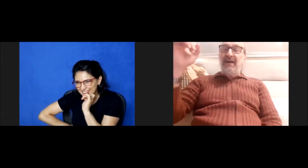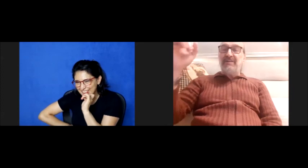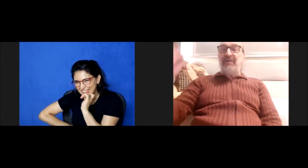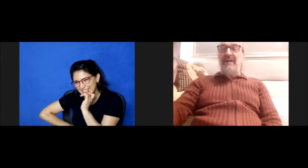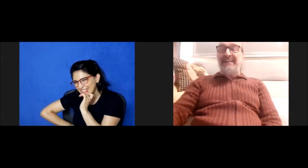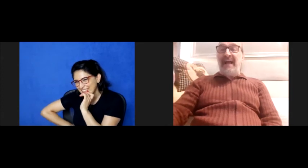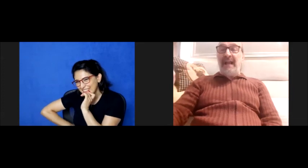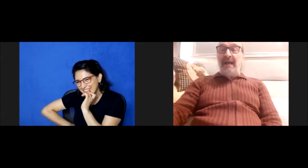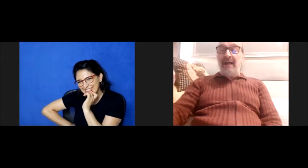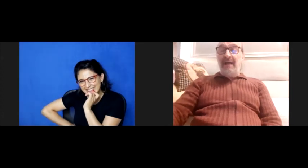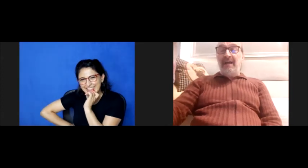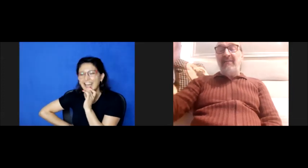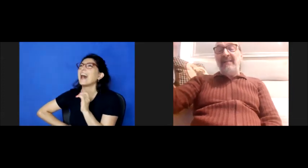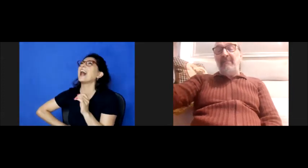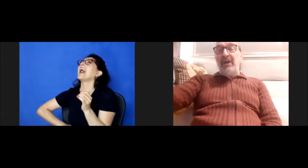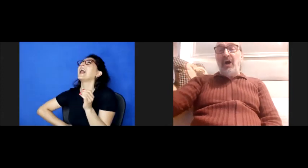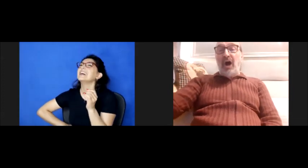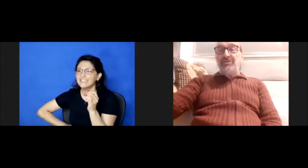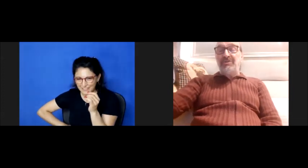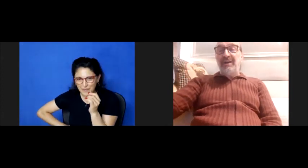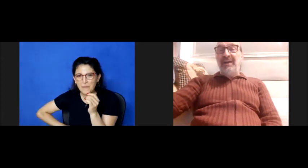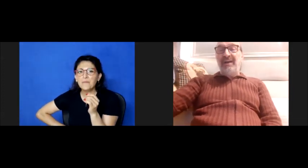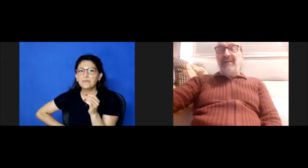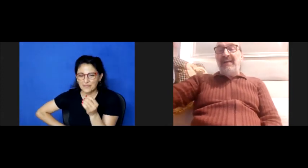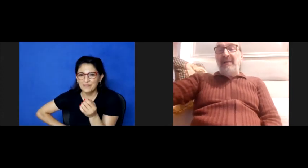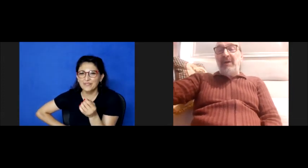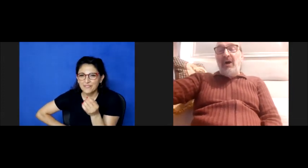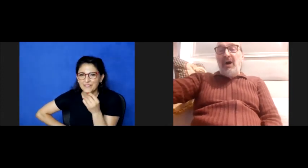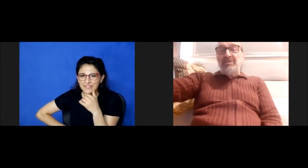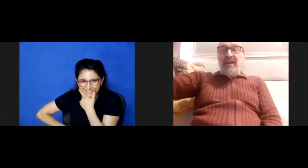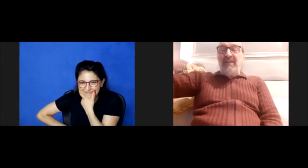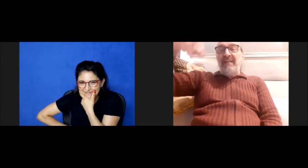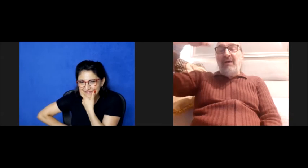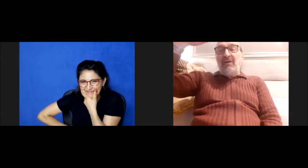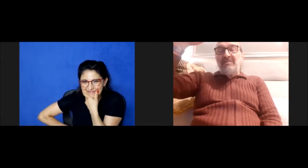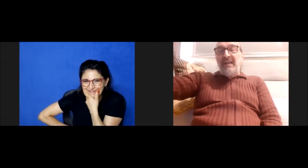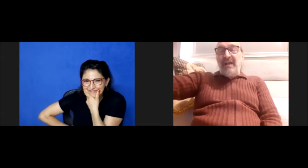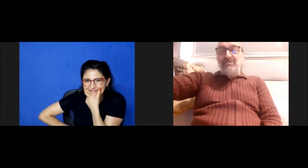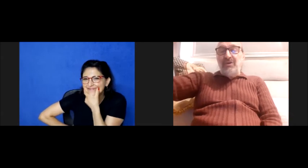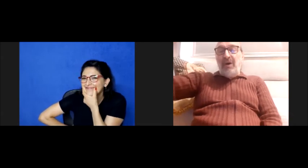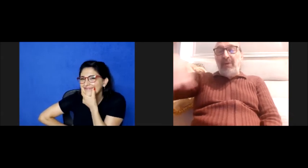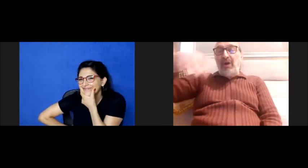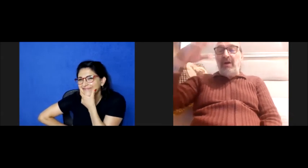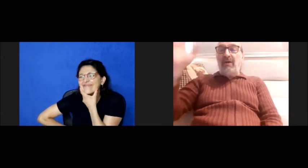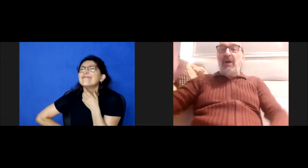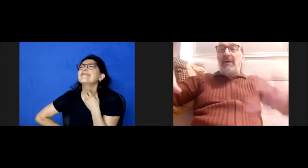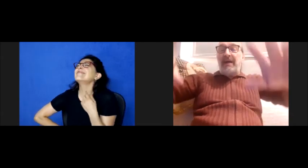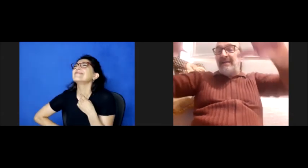hacer sfogliatelle, que vendan brioche, que vendan cosas de ellos, no,